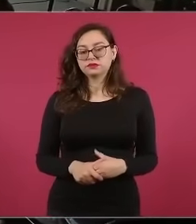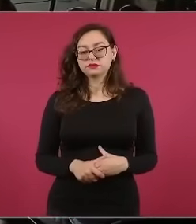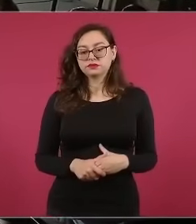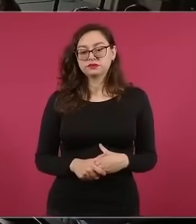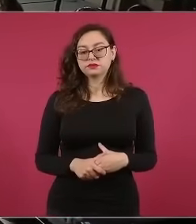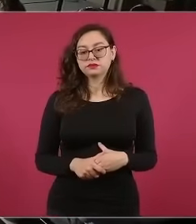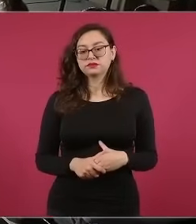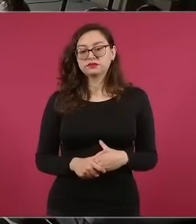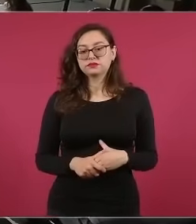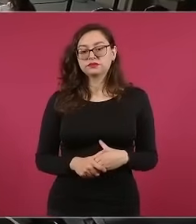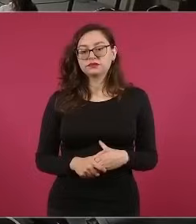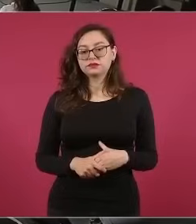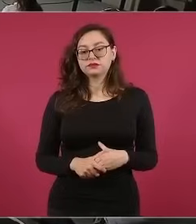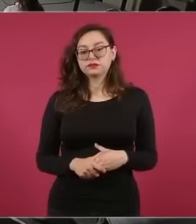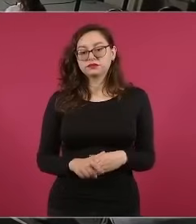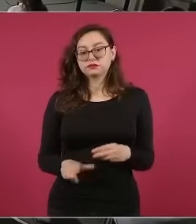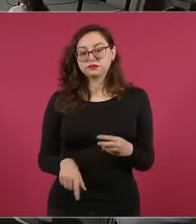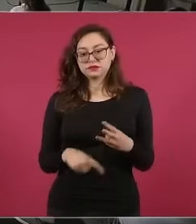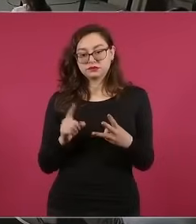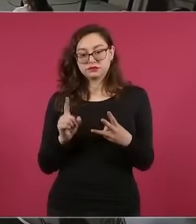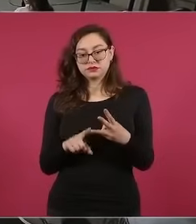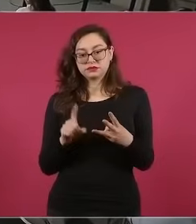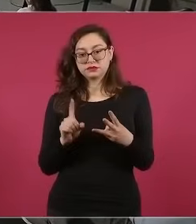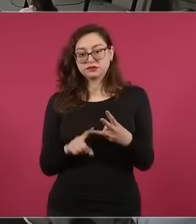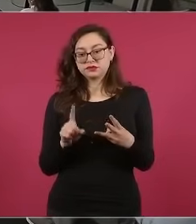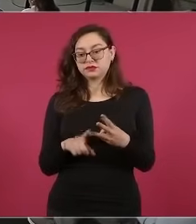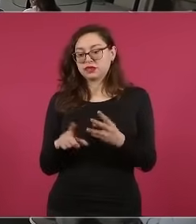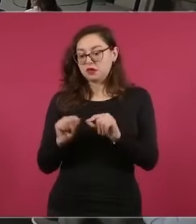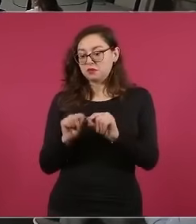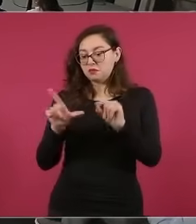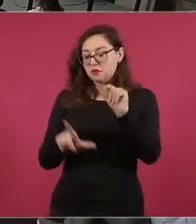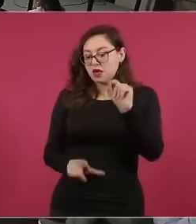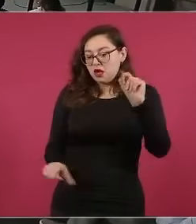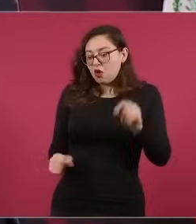le quitaron a la nación bienes